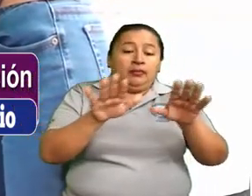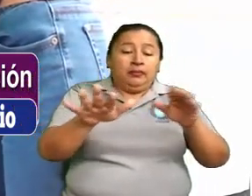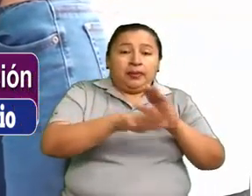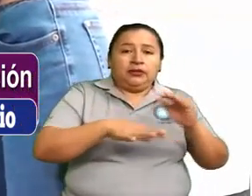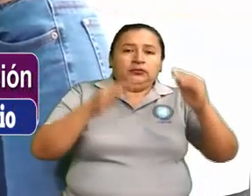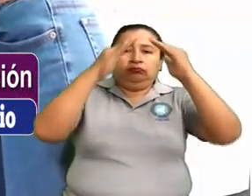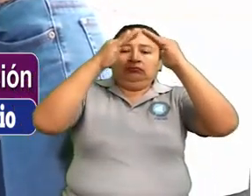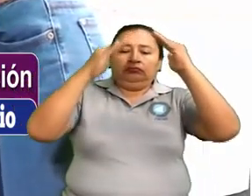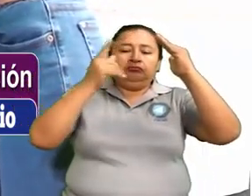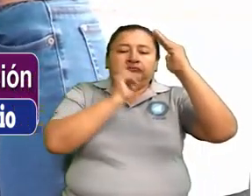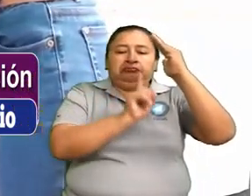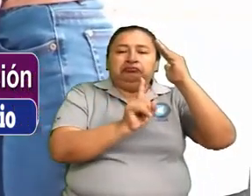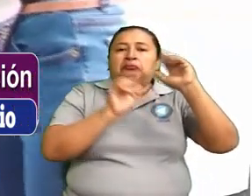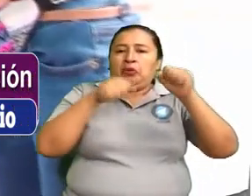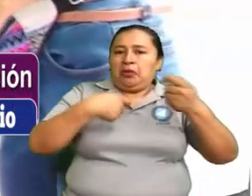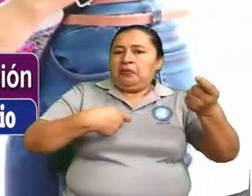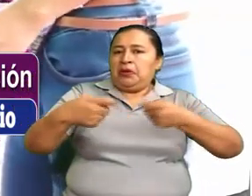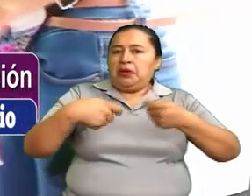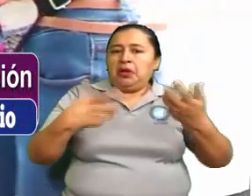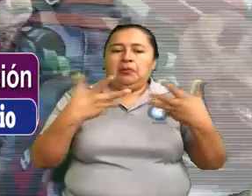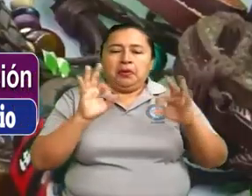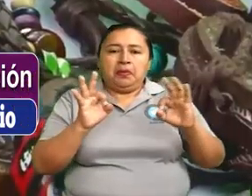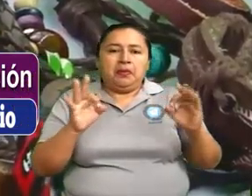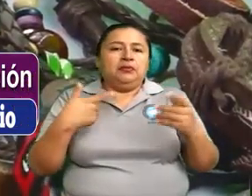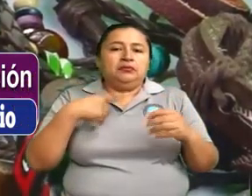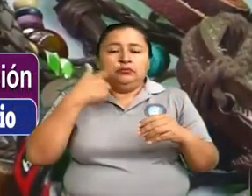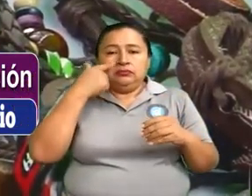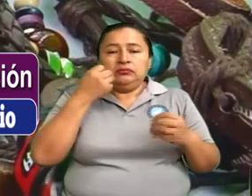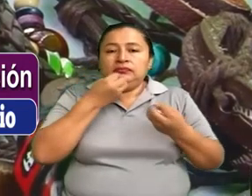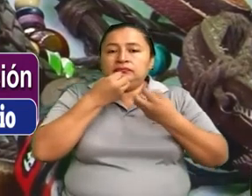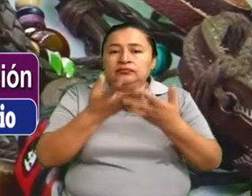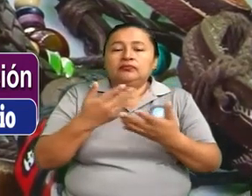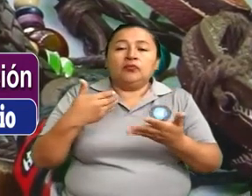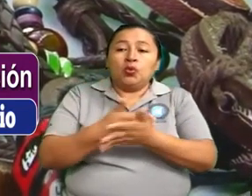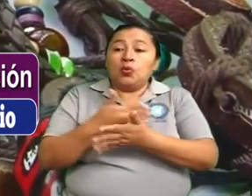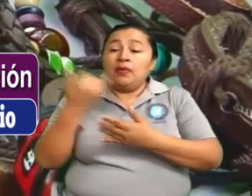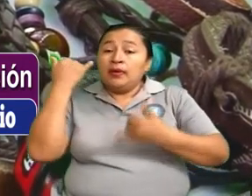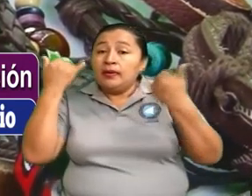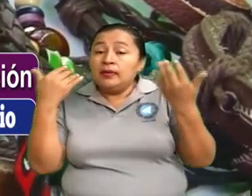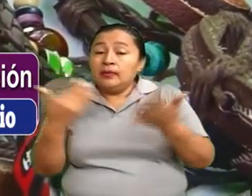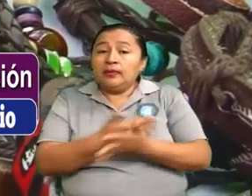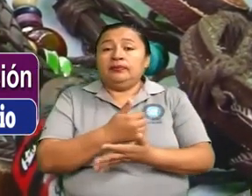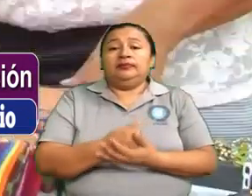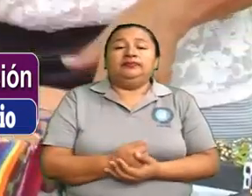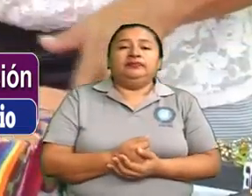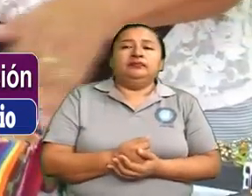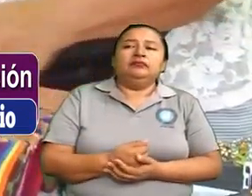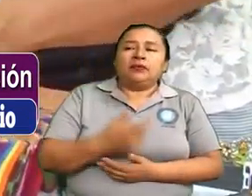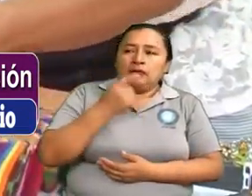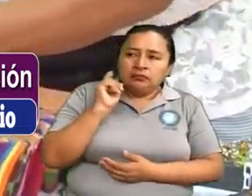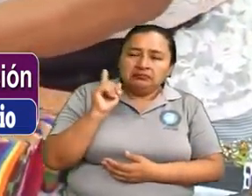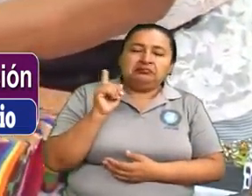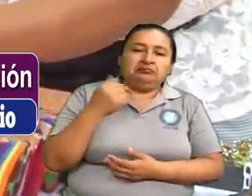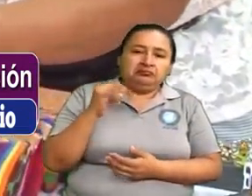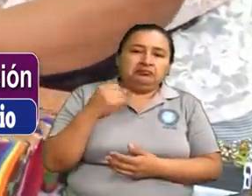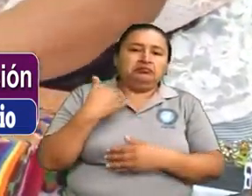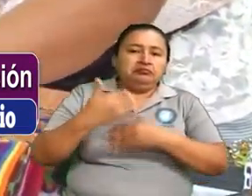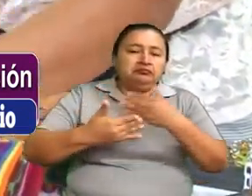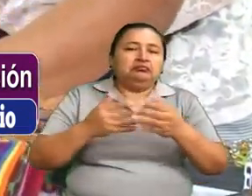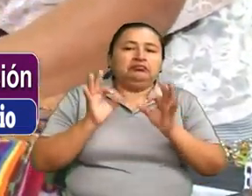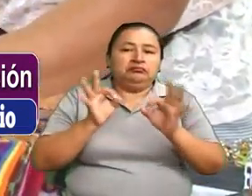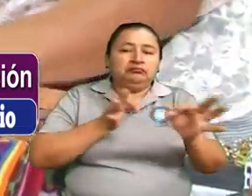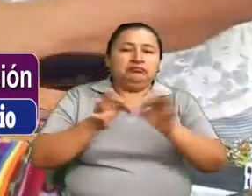donde puedes ir a intercambiar tus productos, tus conocimientos y adquirir nuevos conocimientos también. Sin duda alguna, procesos que usted los describe